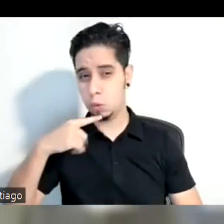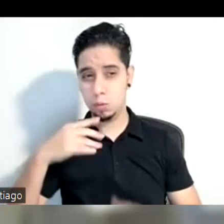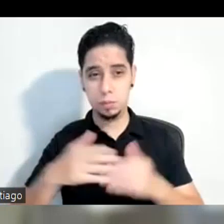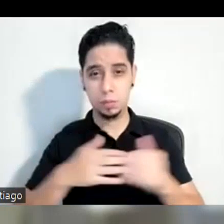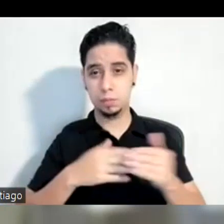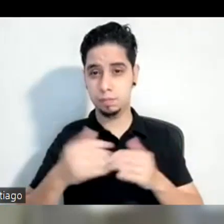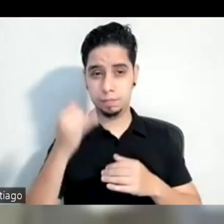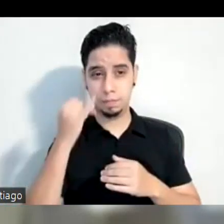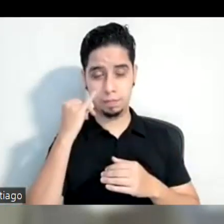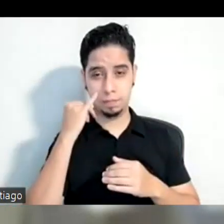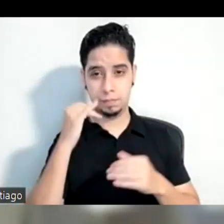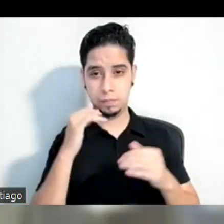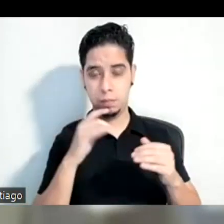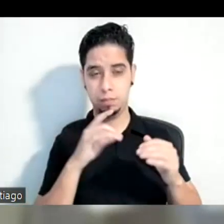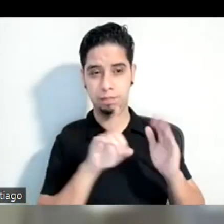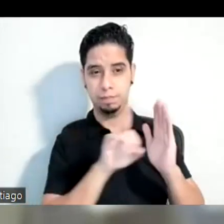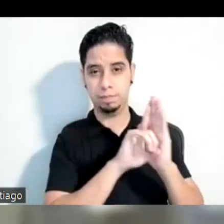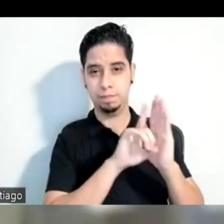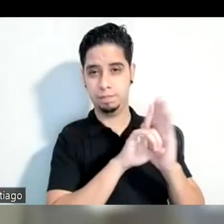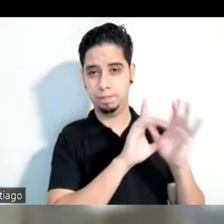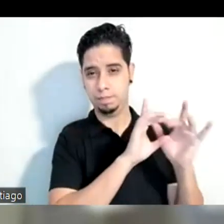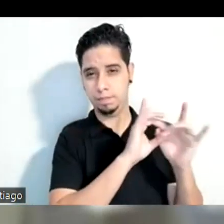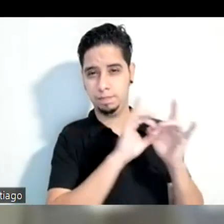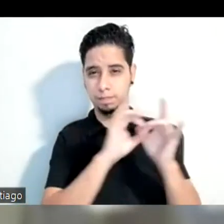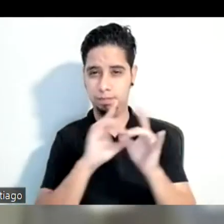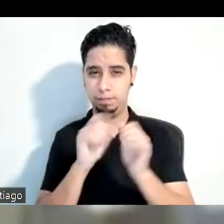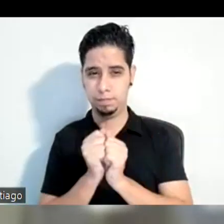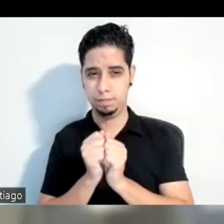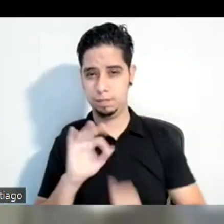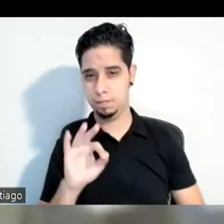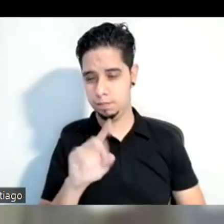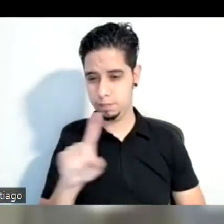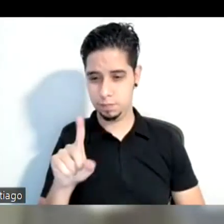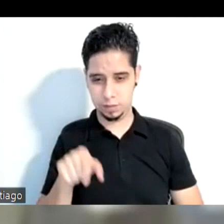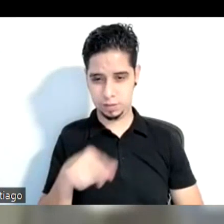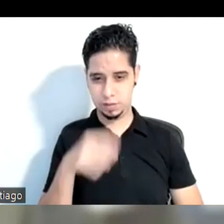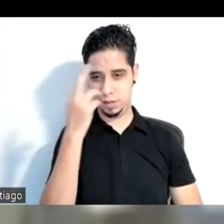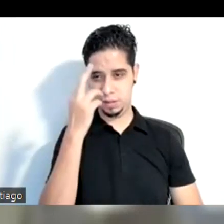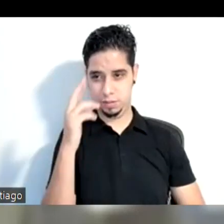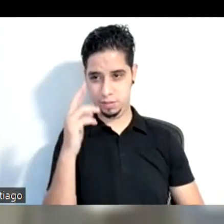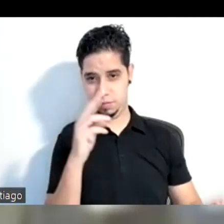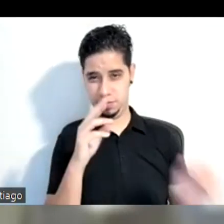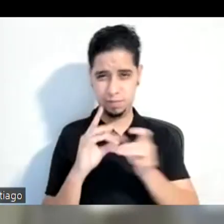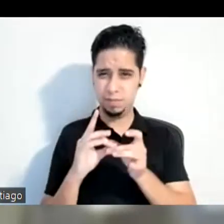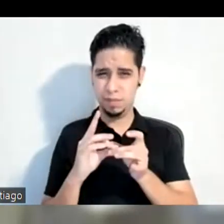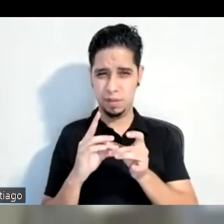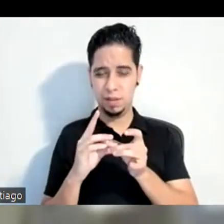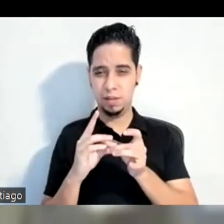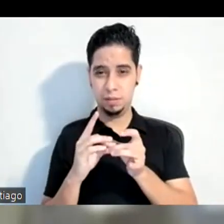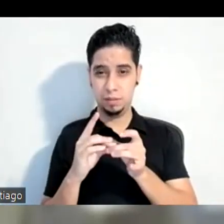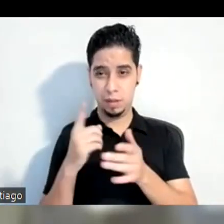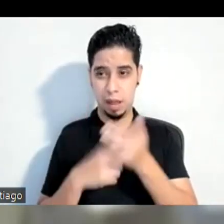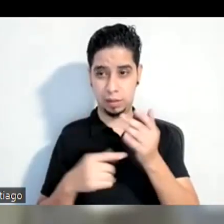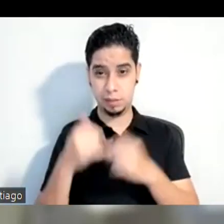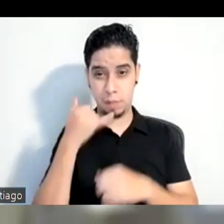alarma que está conectada al 911, para algo está conectada al 911, ¿cómo entonces no vas a coger la llamada? O sea,